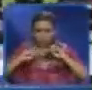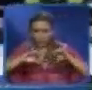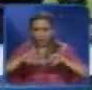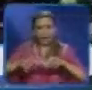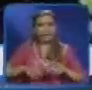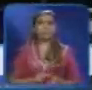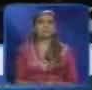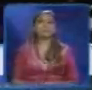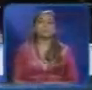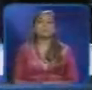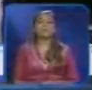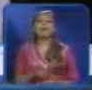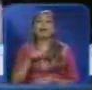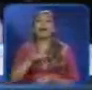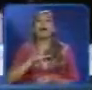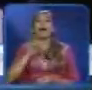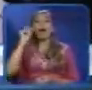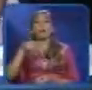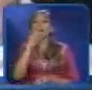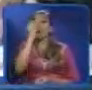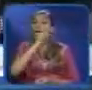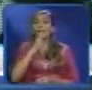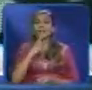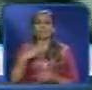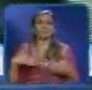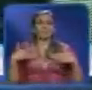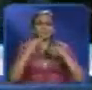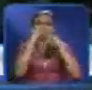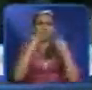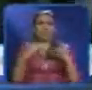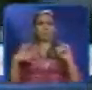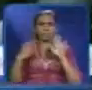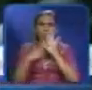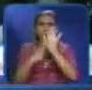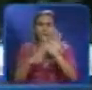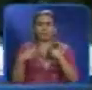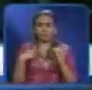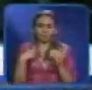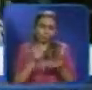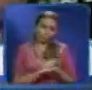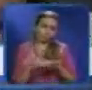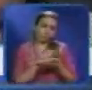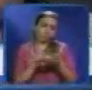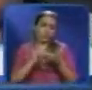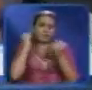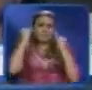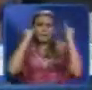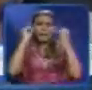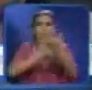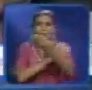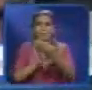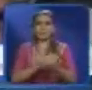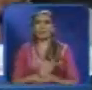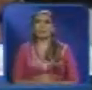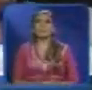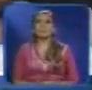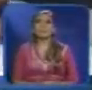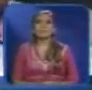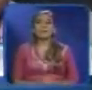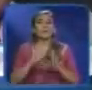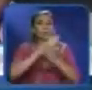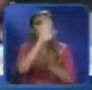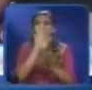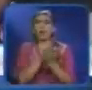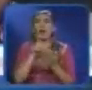siente feliz de realizar este nuevo proyecto donde puede potencializar su faceta de compositor. Muchas de las escenas son totalmente cantadas.